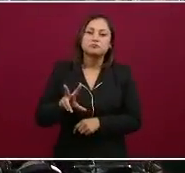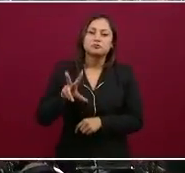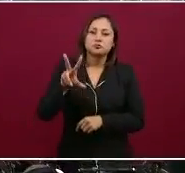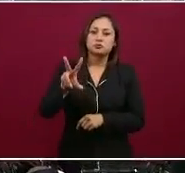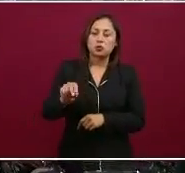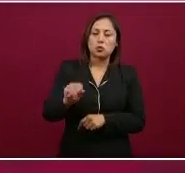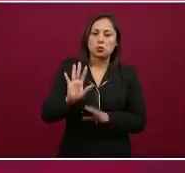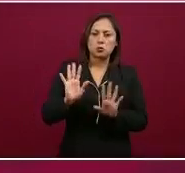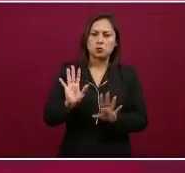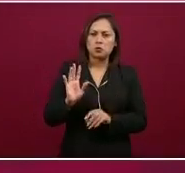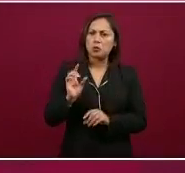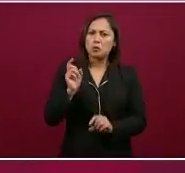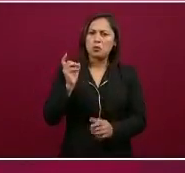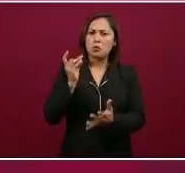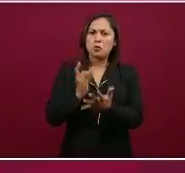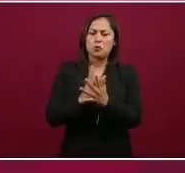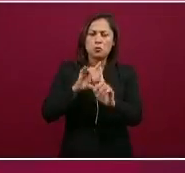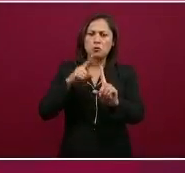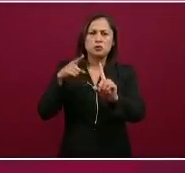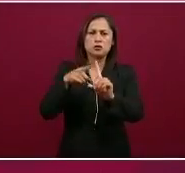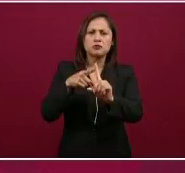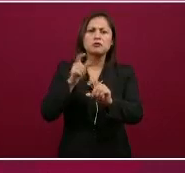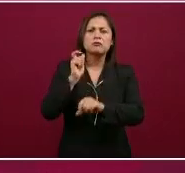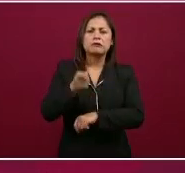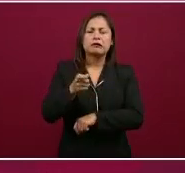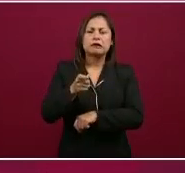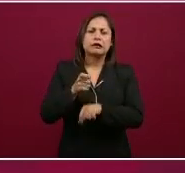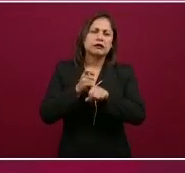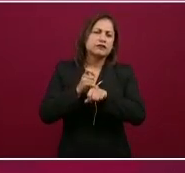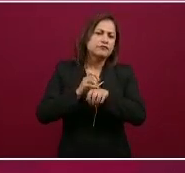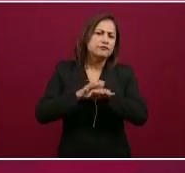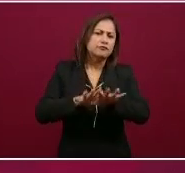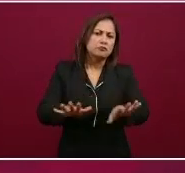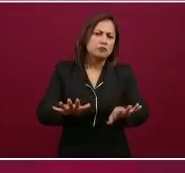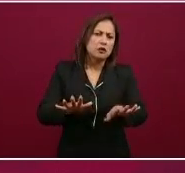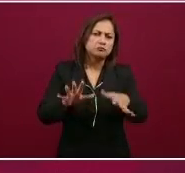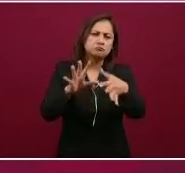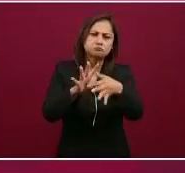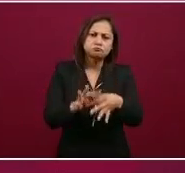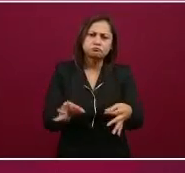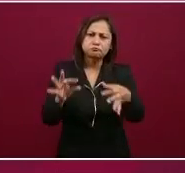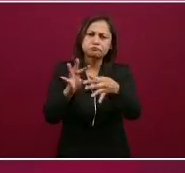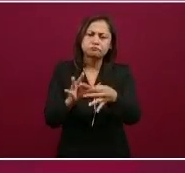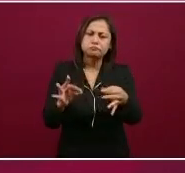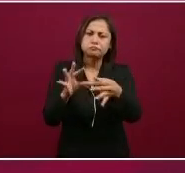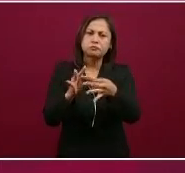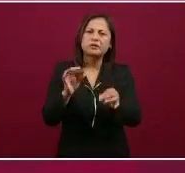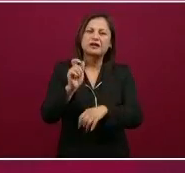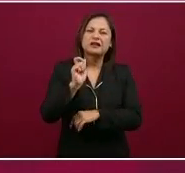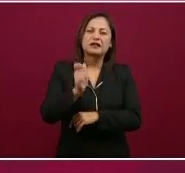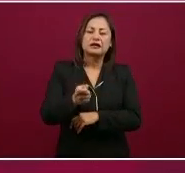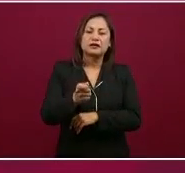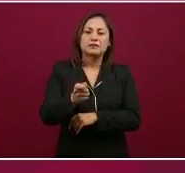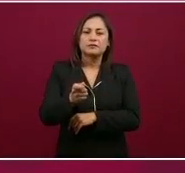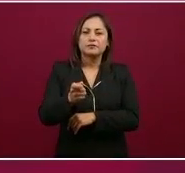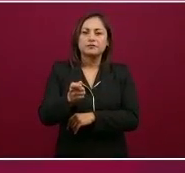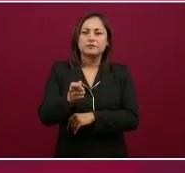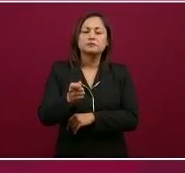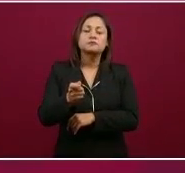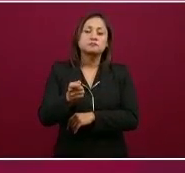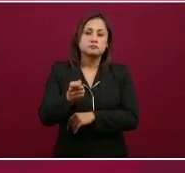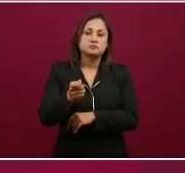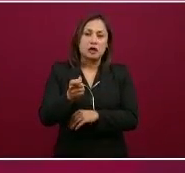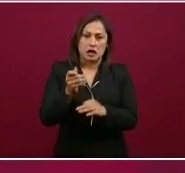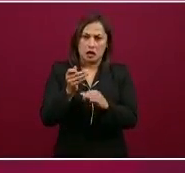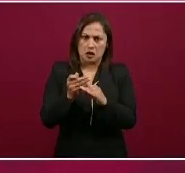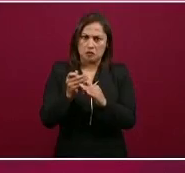es informar que está aplicándose una muy buena política